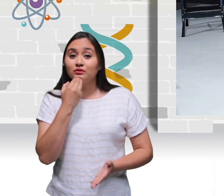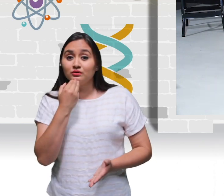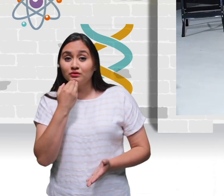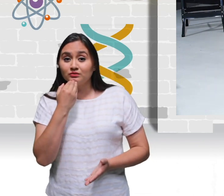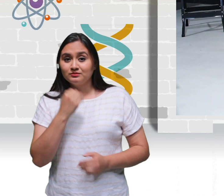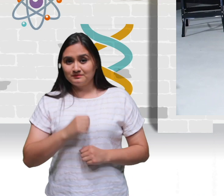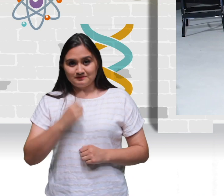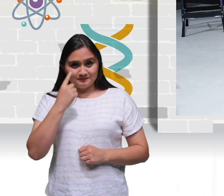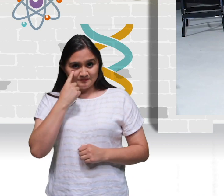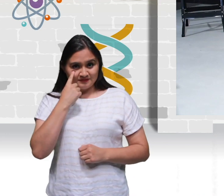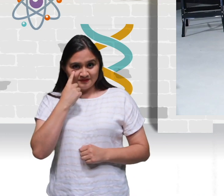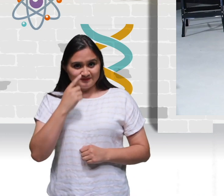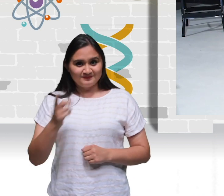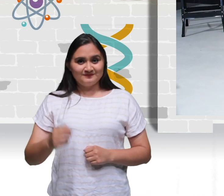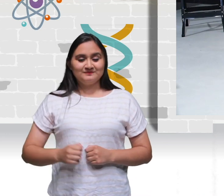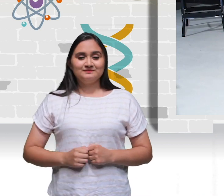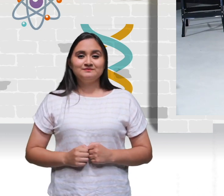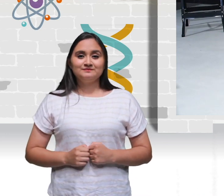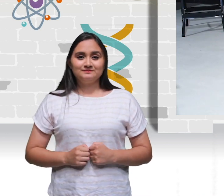siguiente.